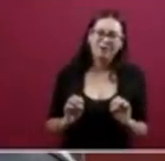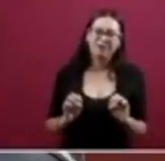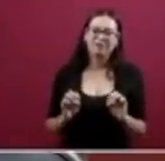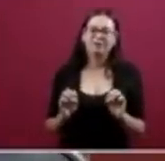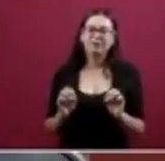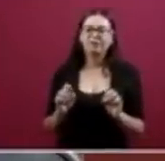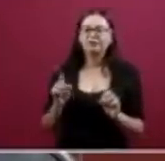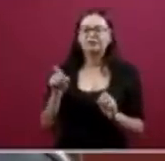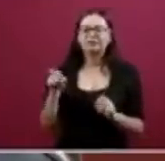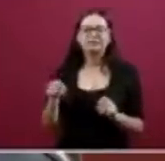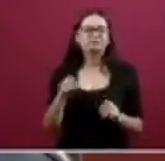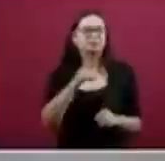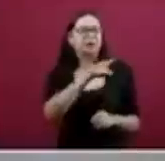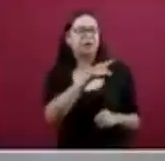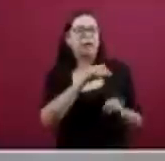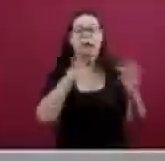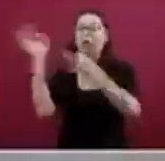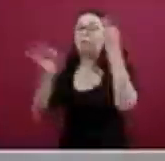de mala fe.